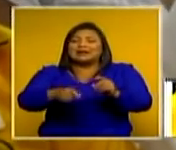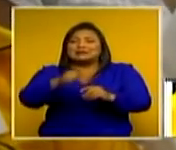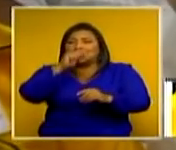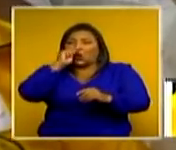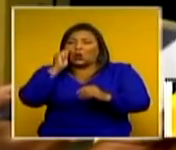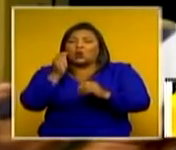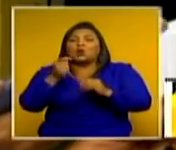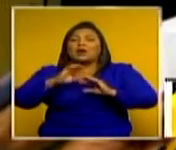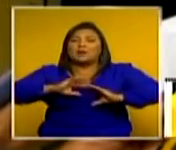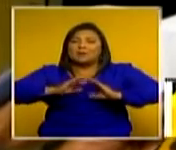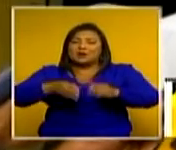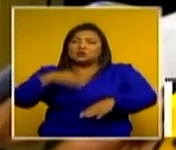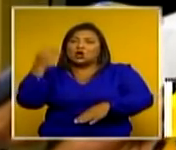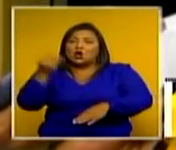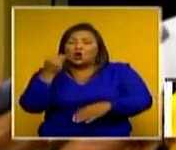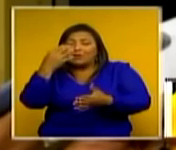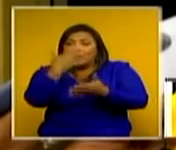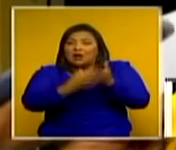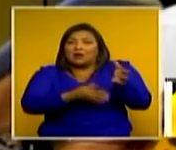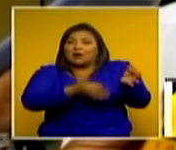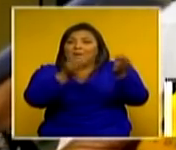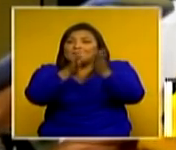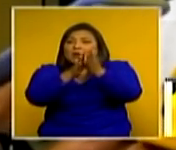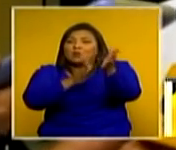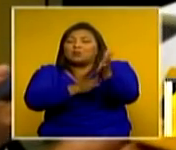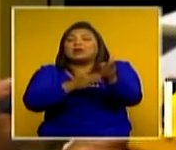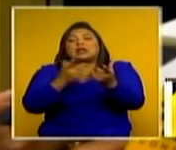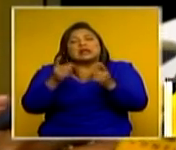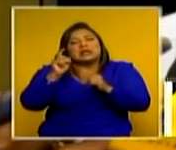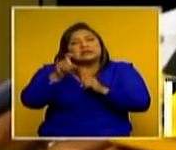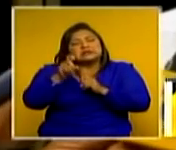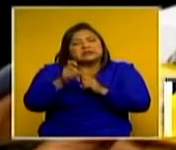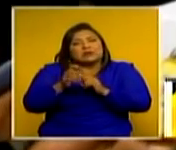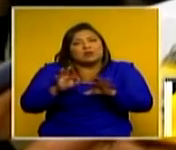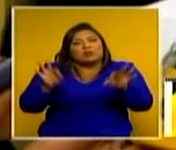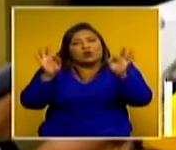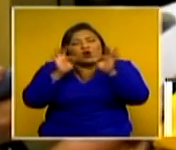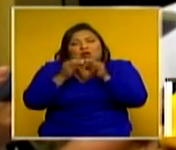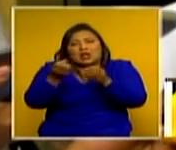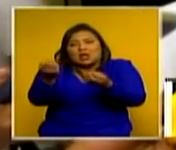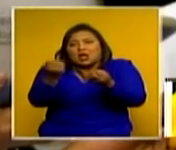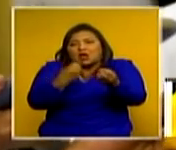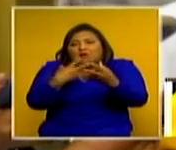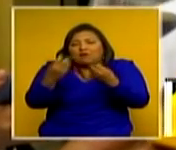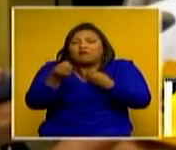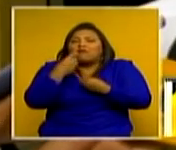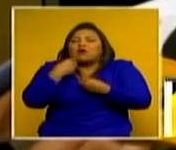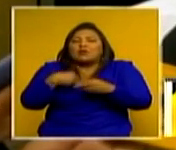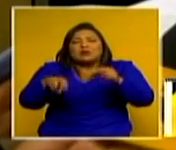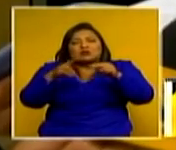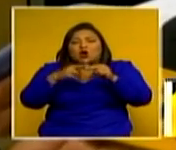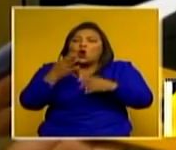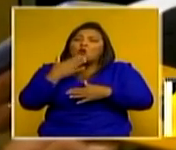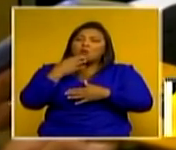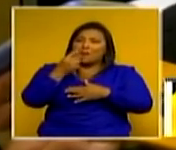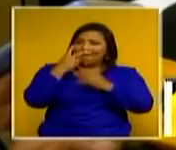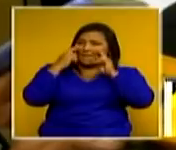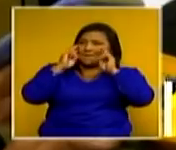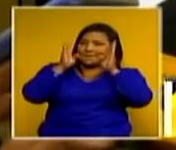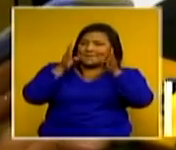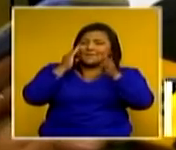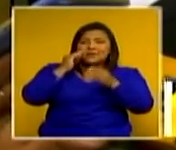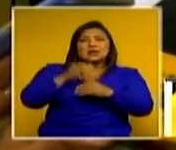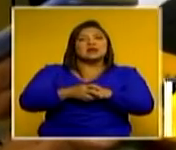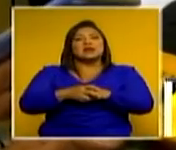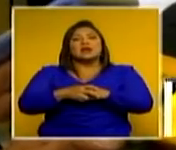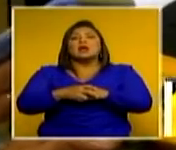adolescentes y líderes que justamente ellos nos cuenten las experiencias como miran el sistema de educación en nuestro país como miren